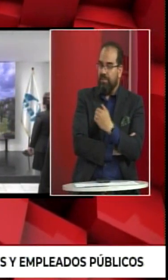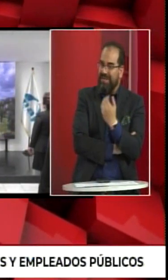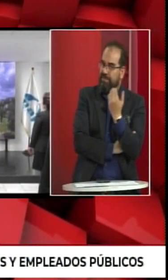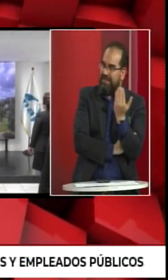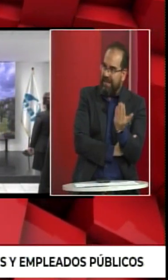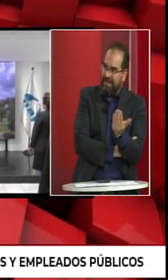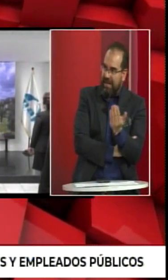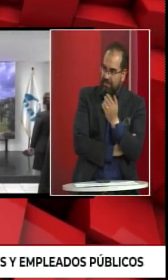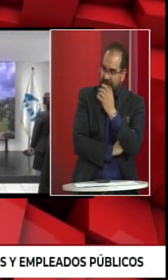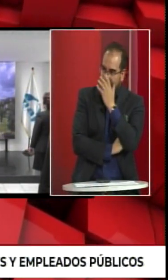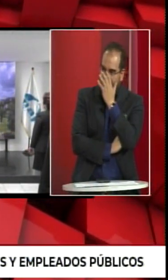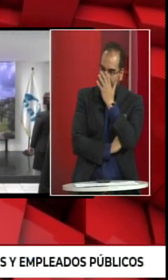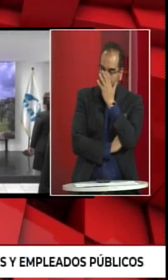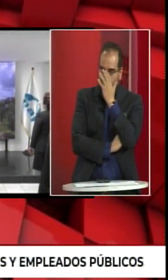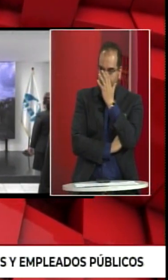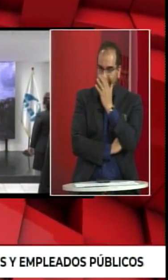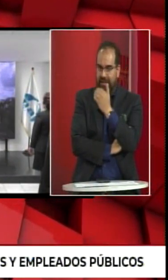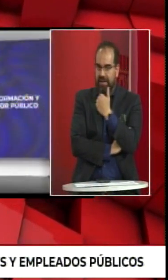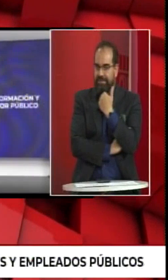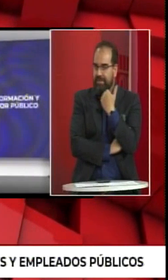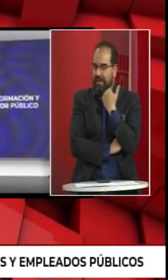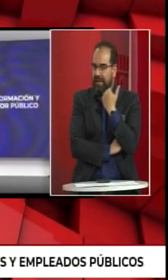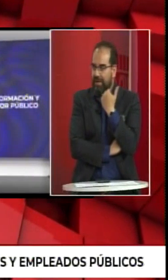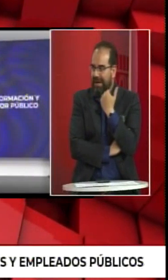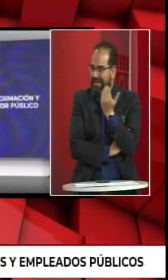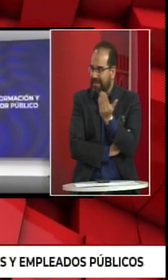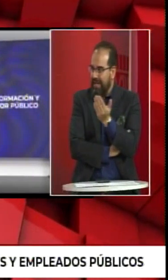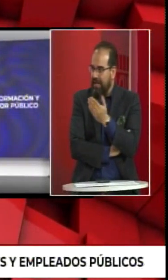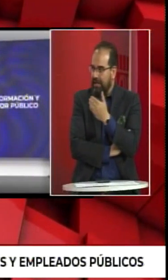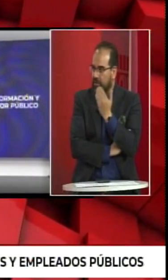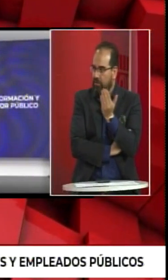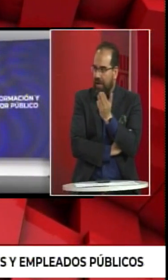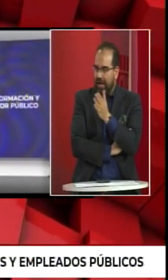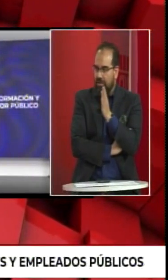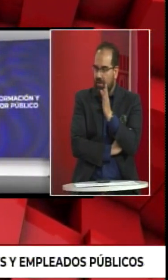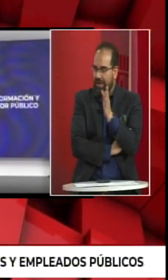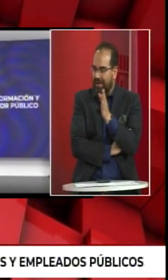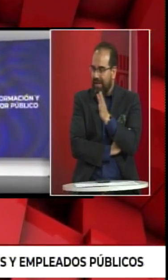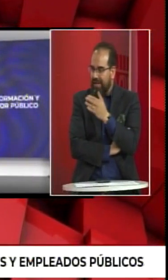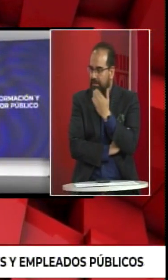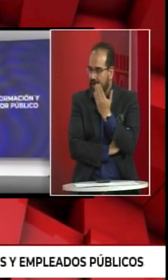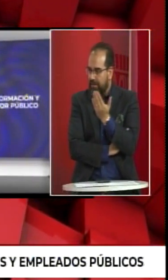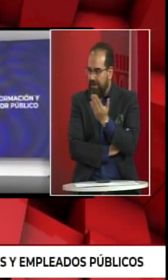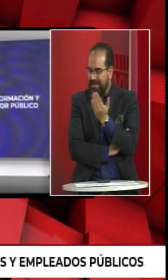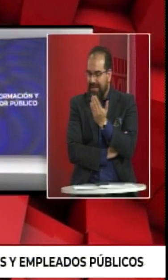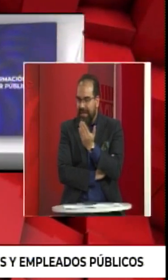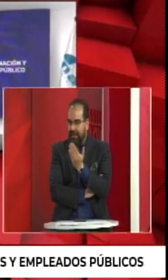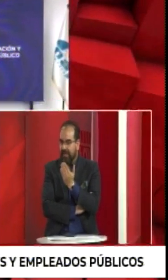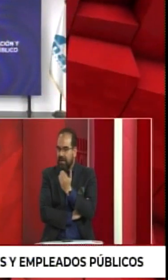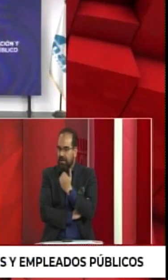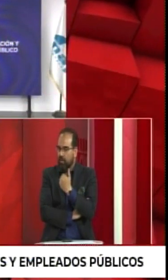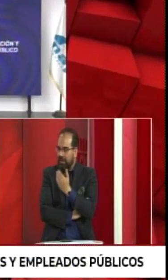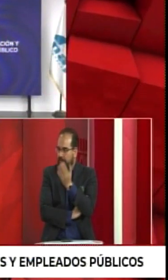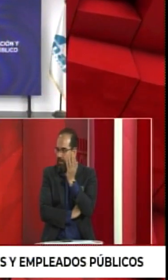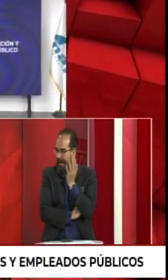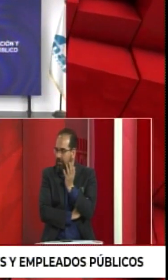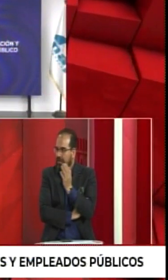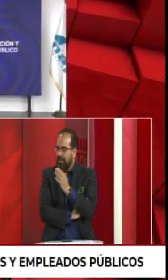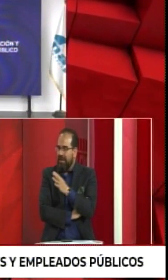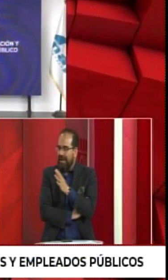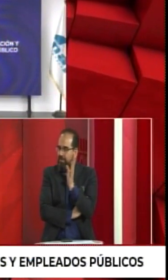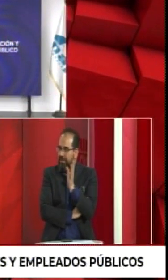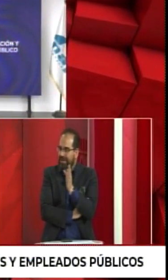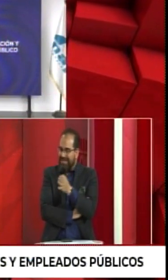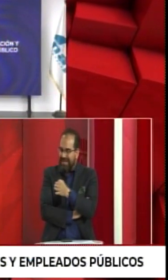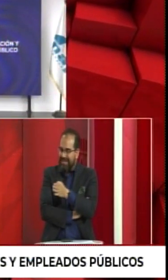porque te puedes especializar, sacar obviamente la maestría, el doctorado, en lo que vaya el INAP a presentar, o un diplomado,